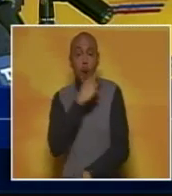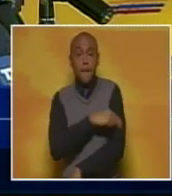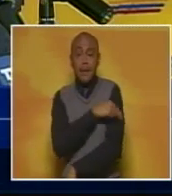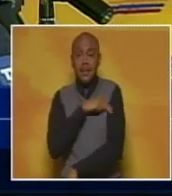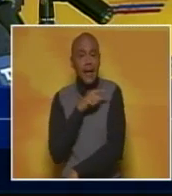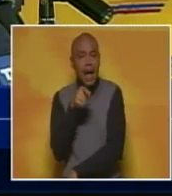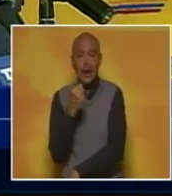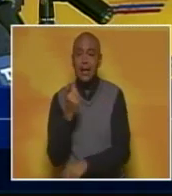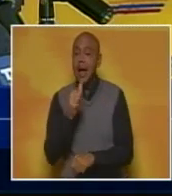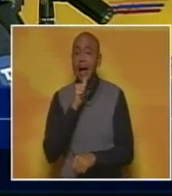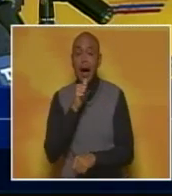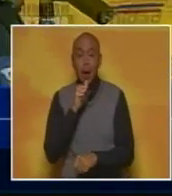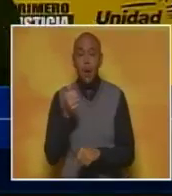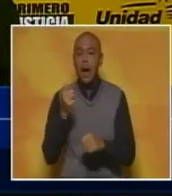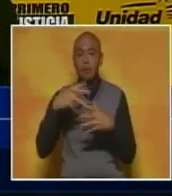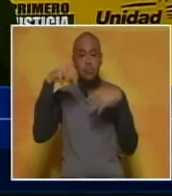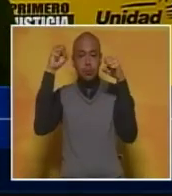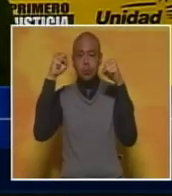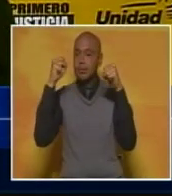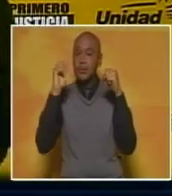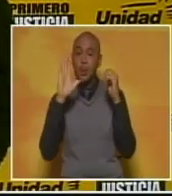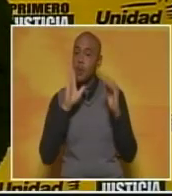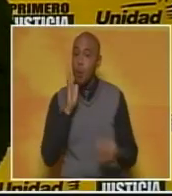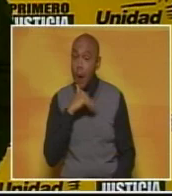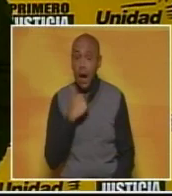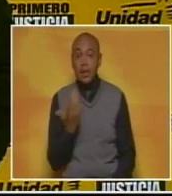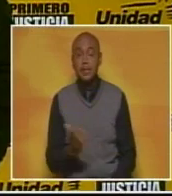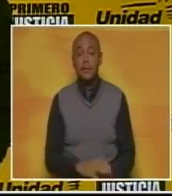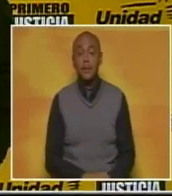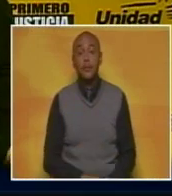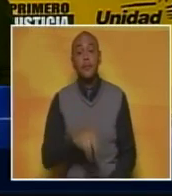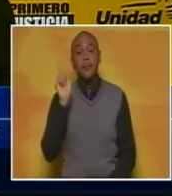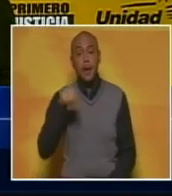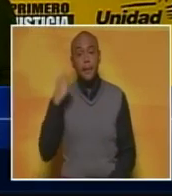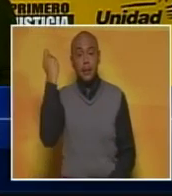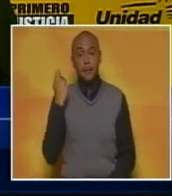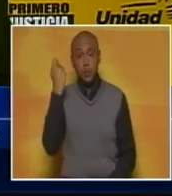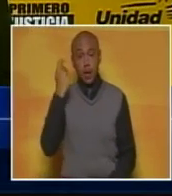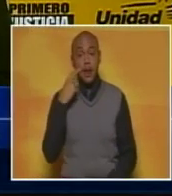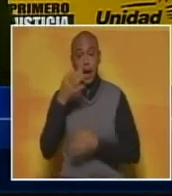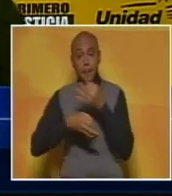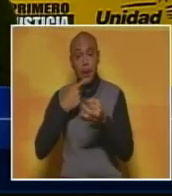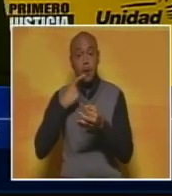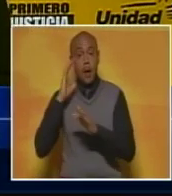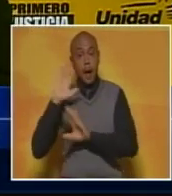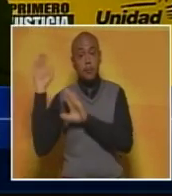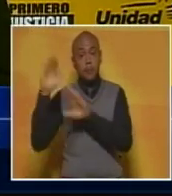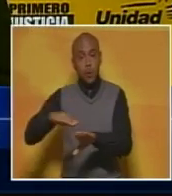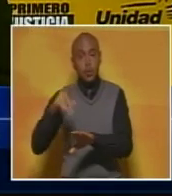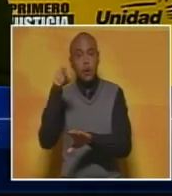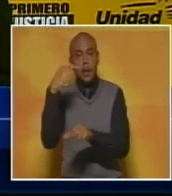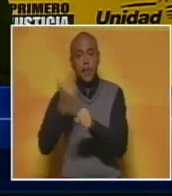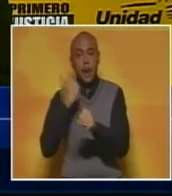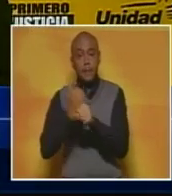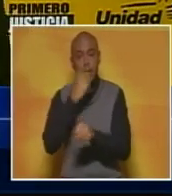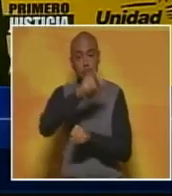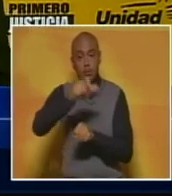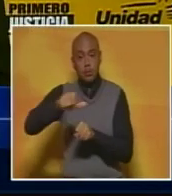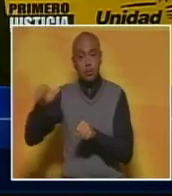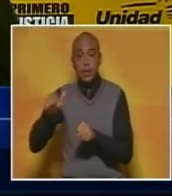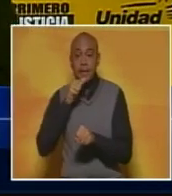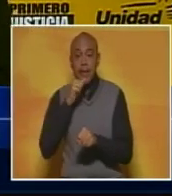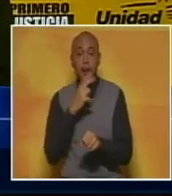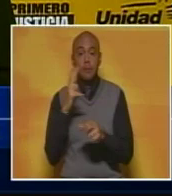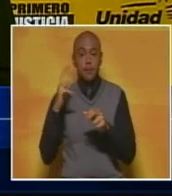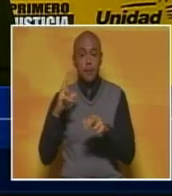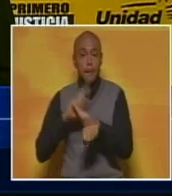sin el servicio eléctrico. La diputada Belisario también expresó su solidaridad para los trabajadores de la salud, que no